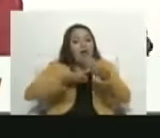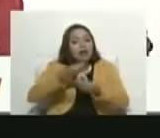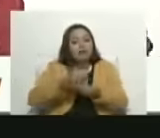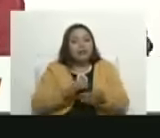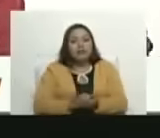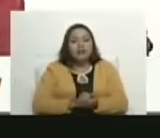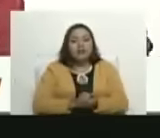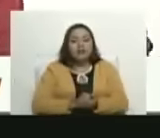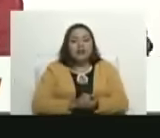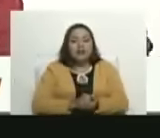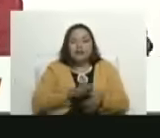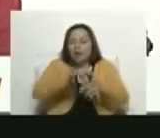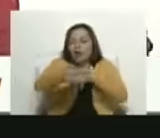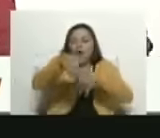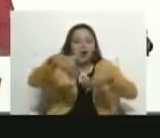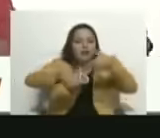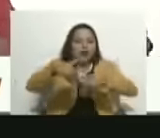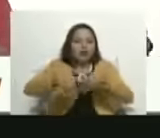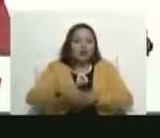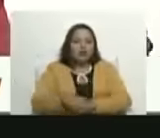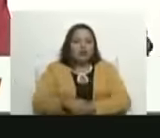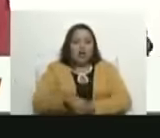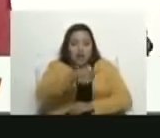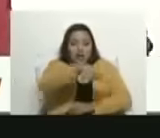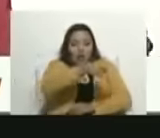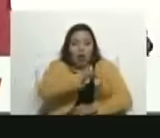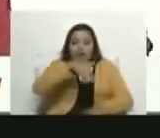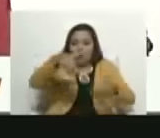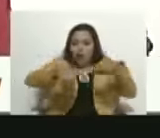aplanadora. Tenían los votos,